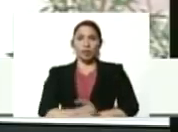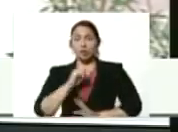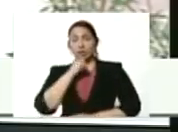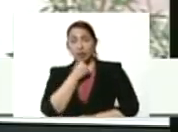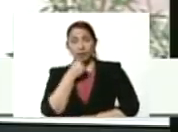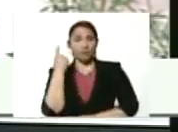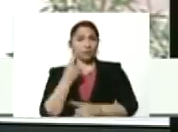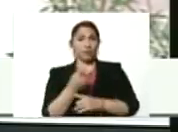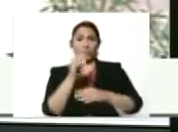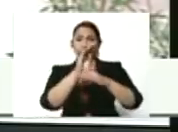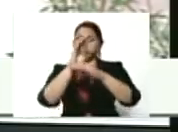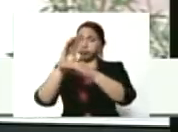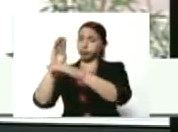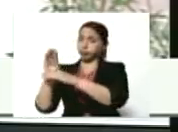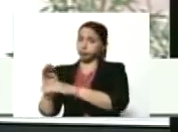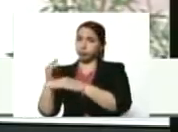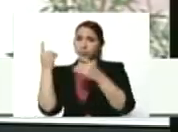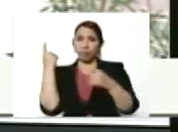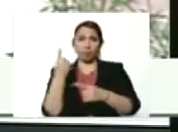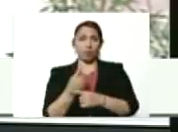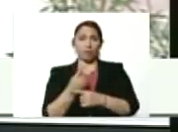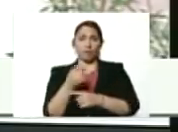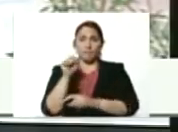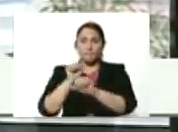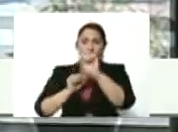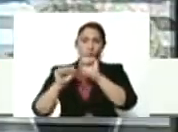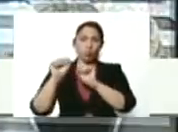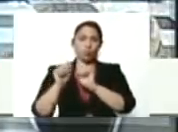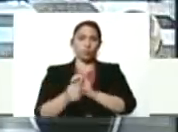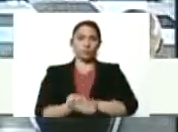será siempre la prevención.